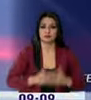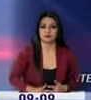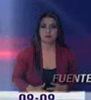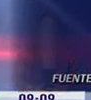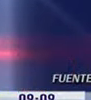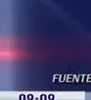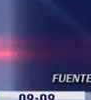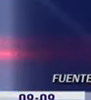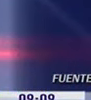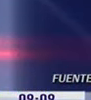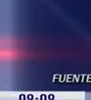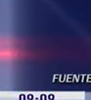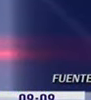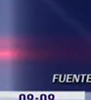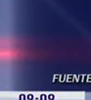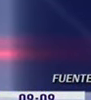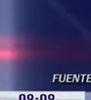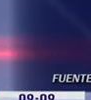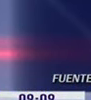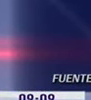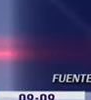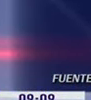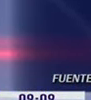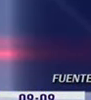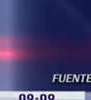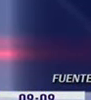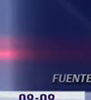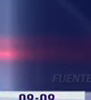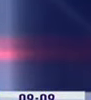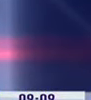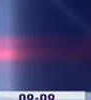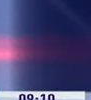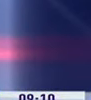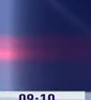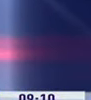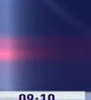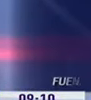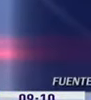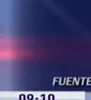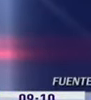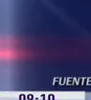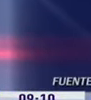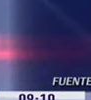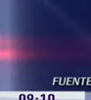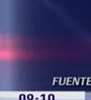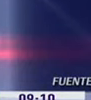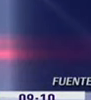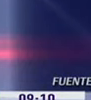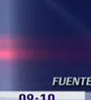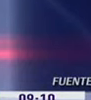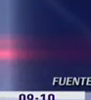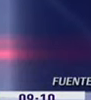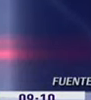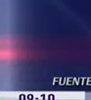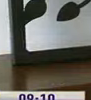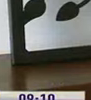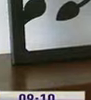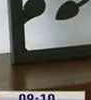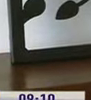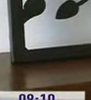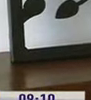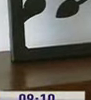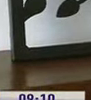Humanos, en 2017 se registraron 153 femicidios y en lo que va del año ya se cuentan 8 mujeres